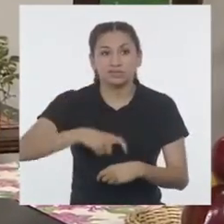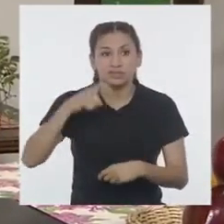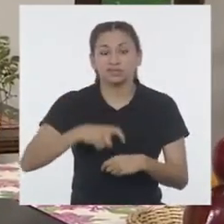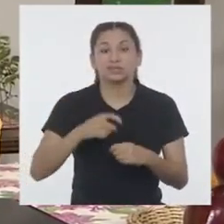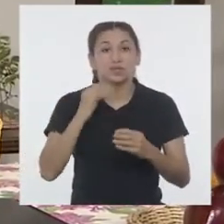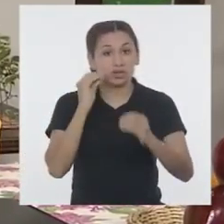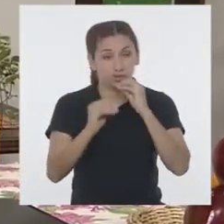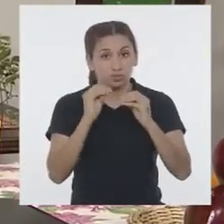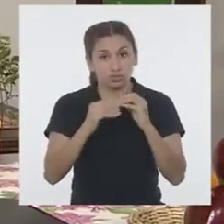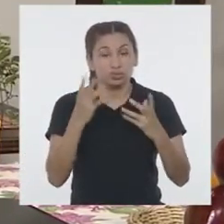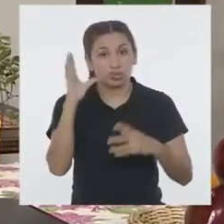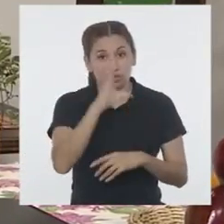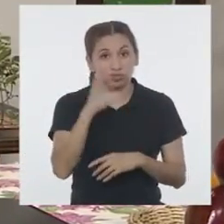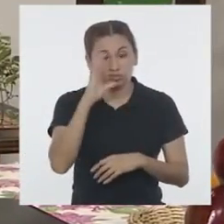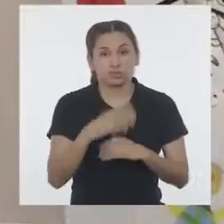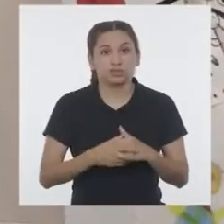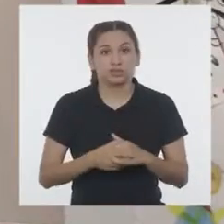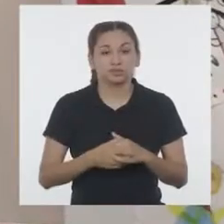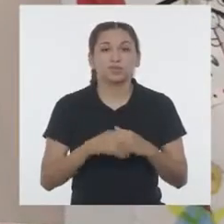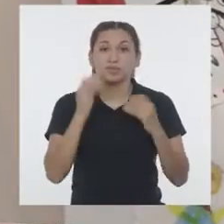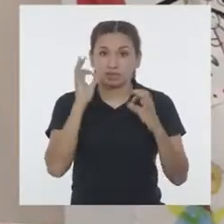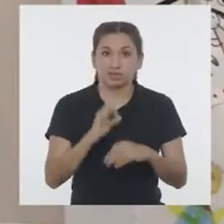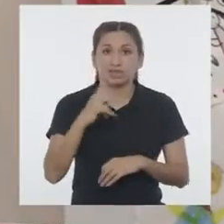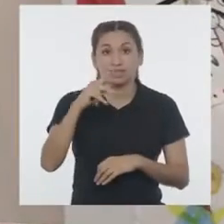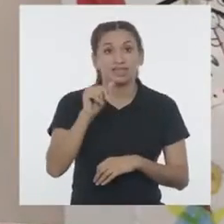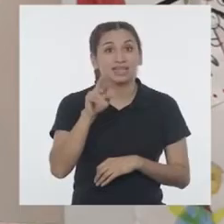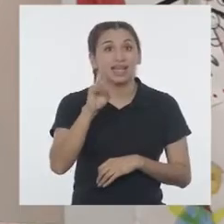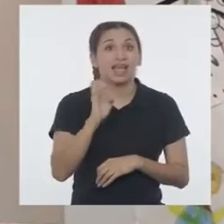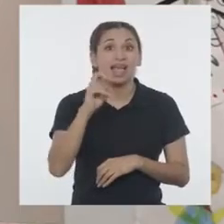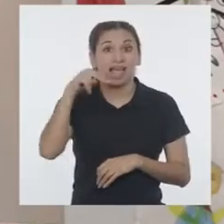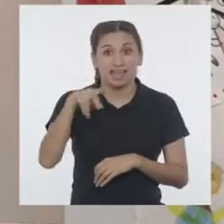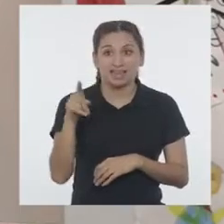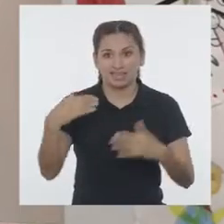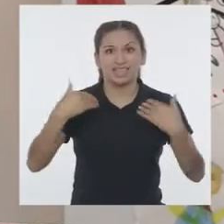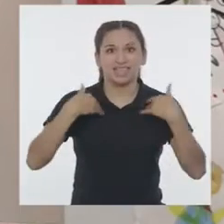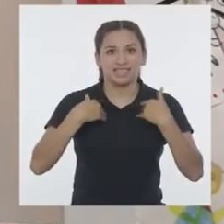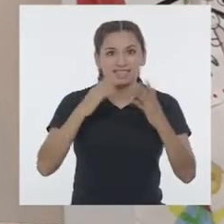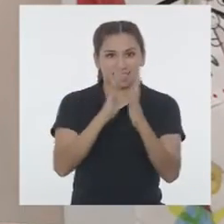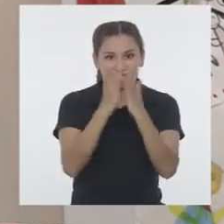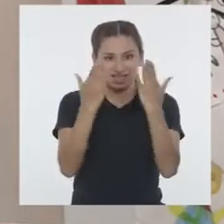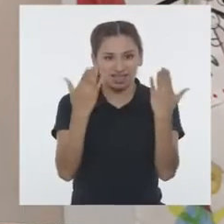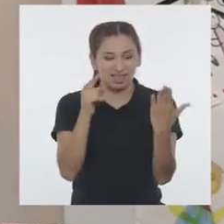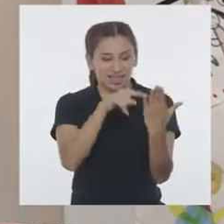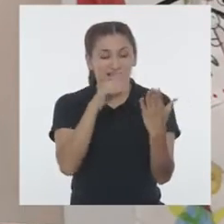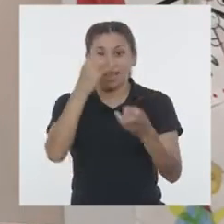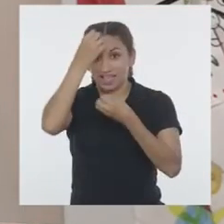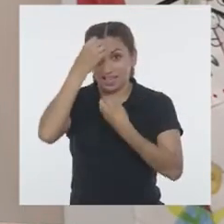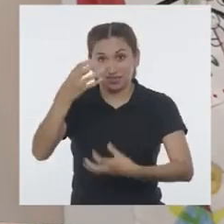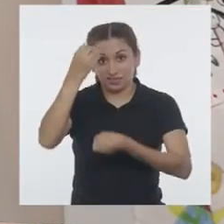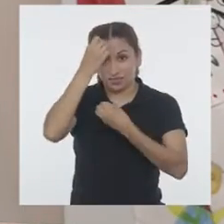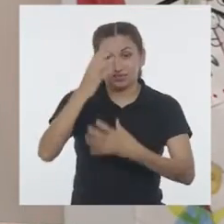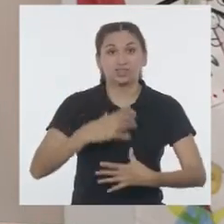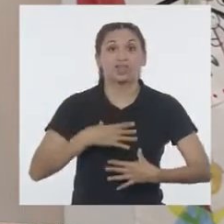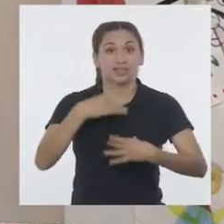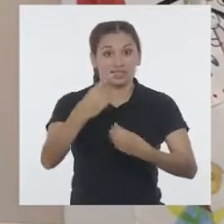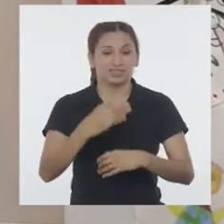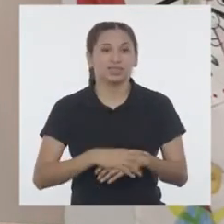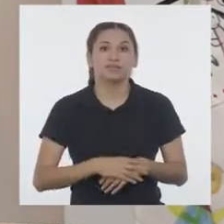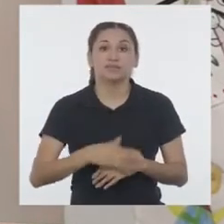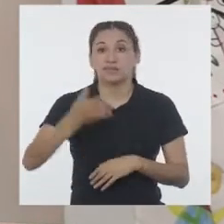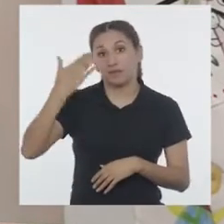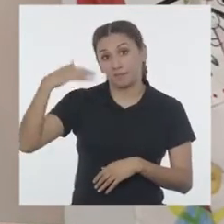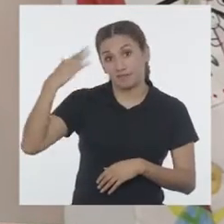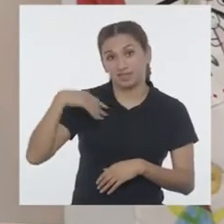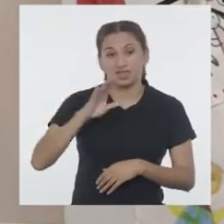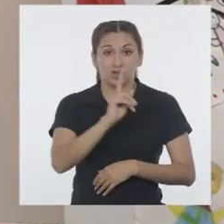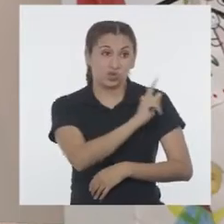hacer algo al respecto. De hecho, Karen tiene algunos folletos informativos con información interesante. El otro día